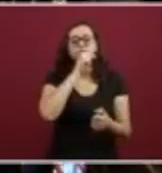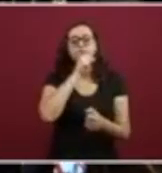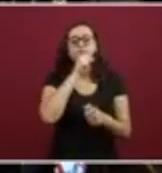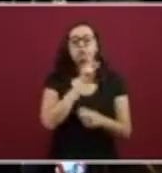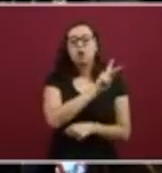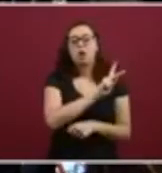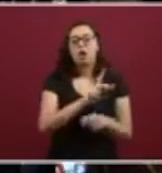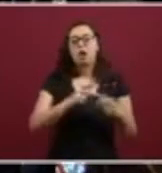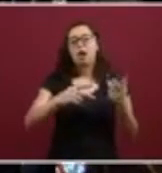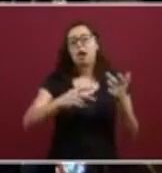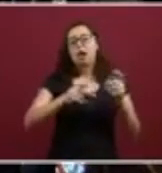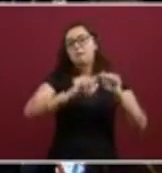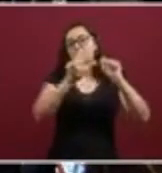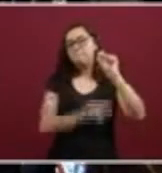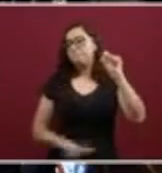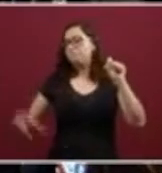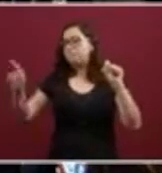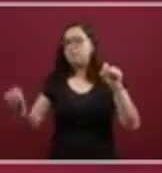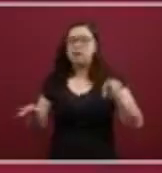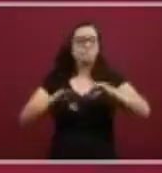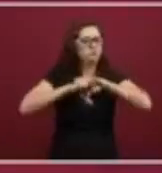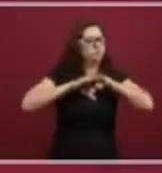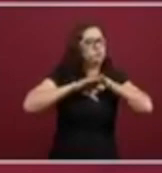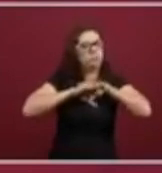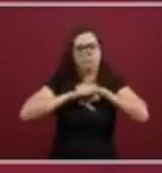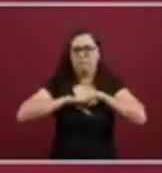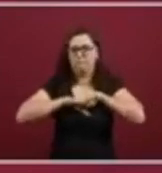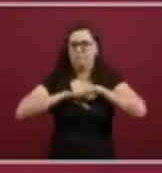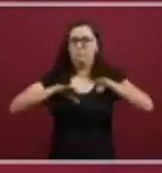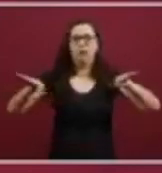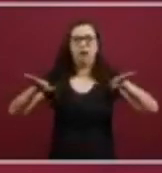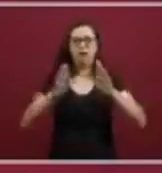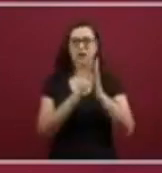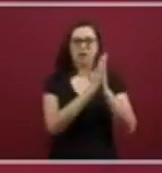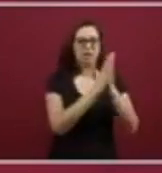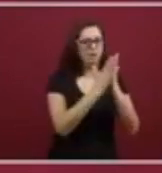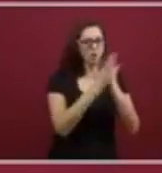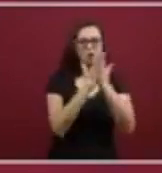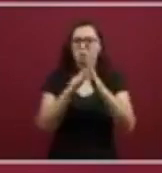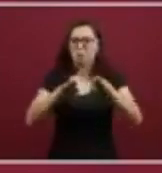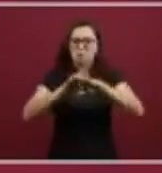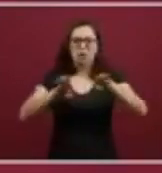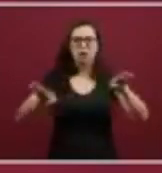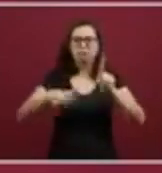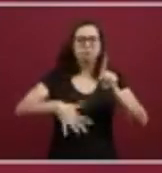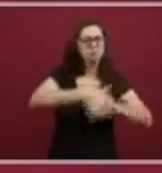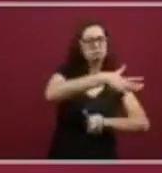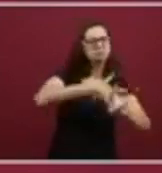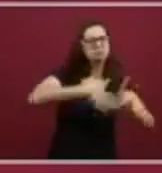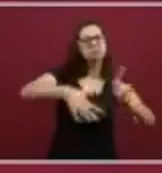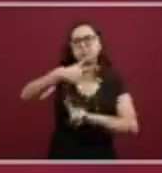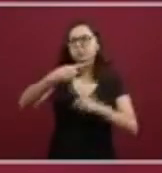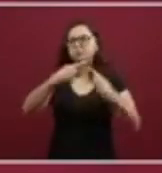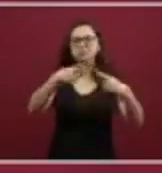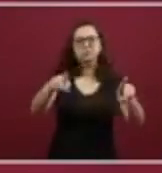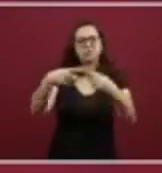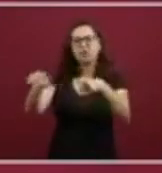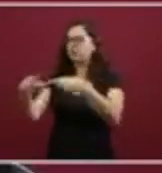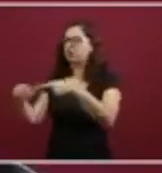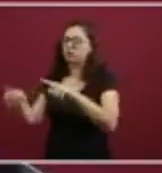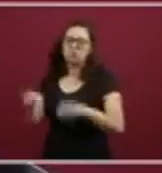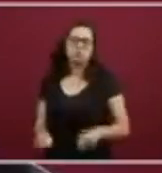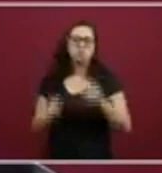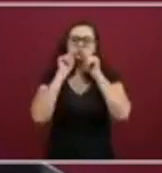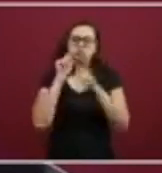para todo el país, independientemente de la realidad que vivía cada grupo de mexicanos. Y en la reforma